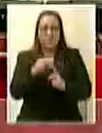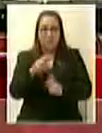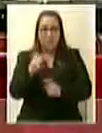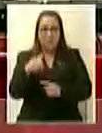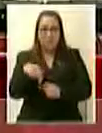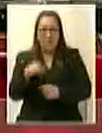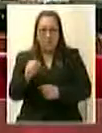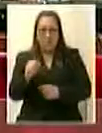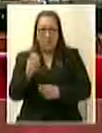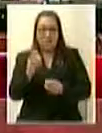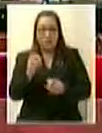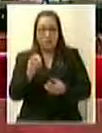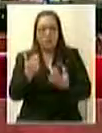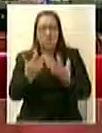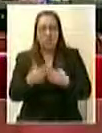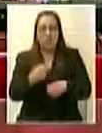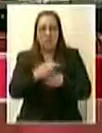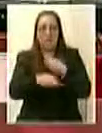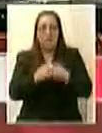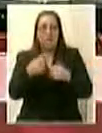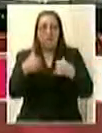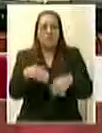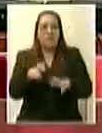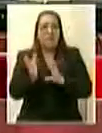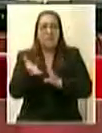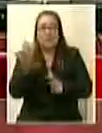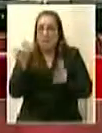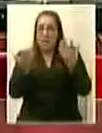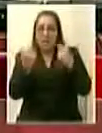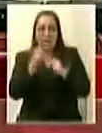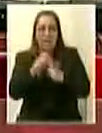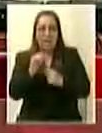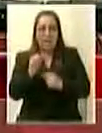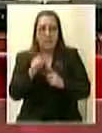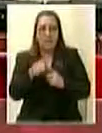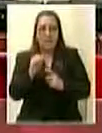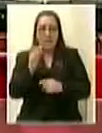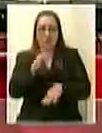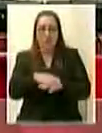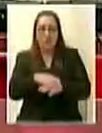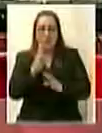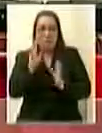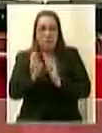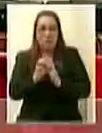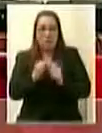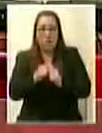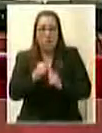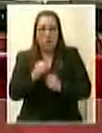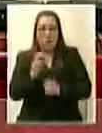Y muchísimas empresas en el mundo ya han retirado las grasas trans, sobre todo, por ejemplo, con las margarinas.